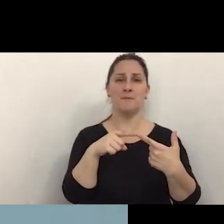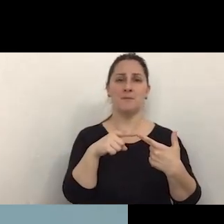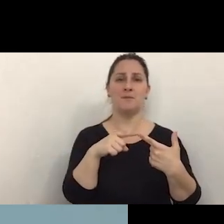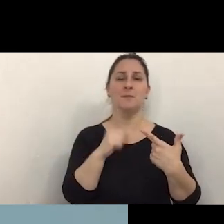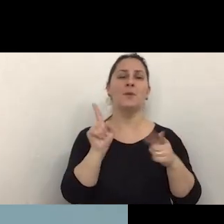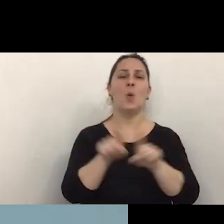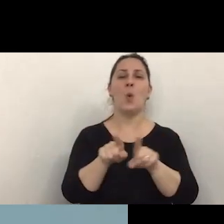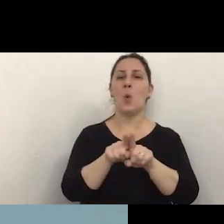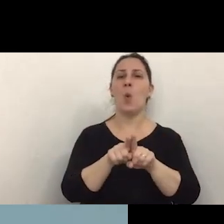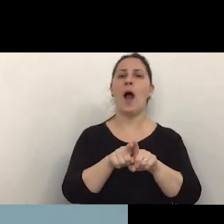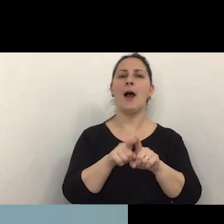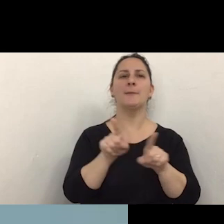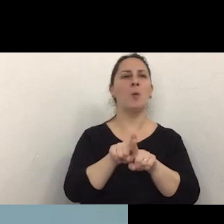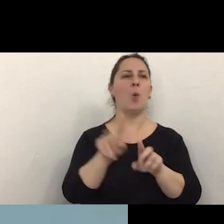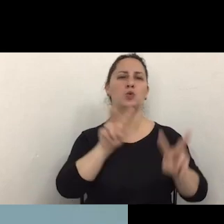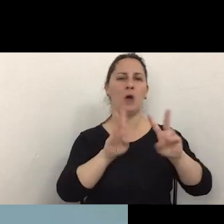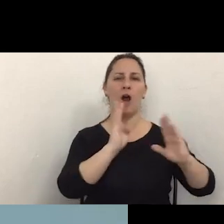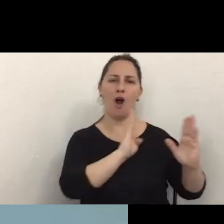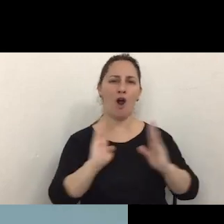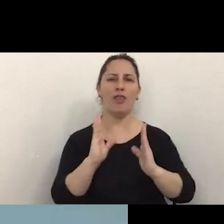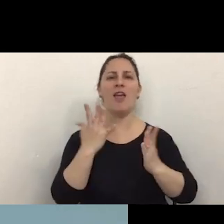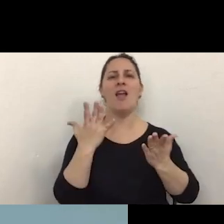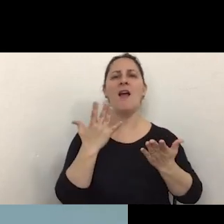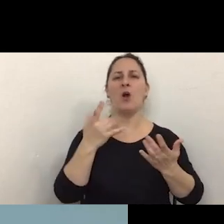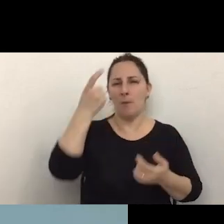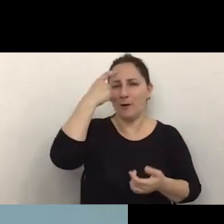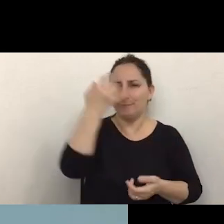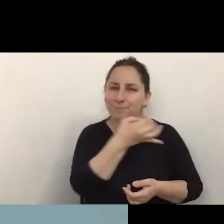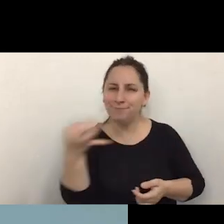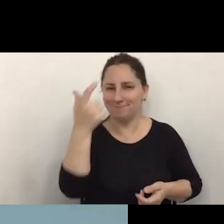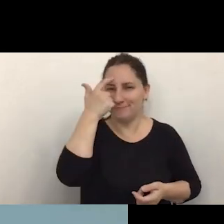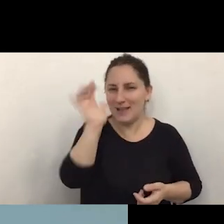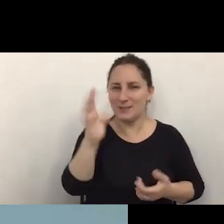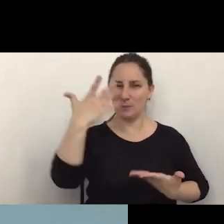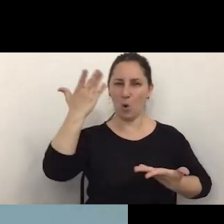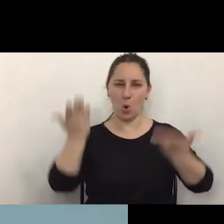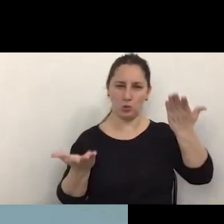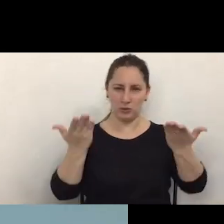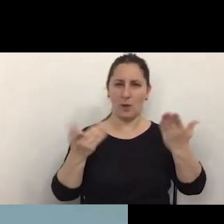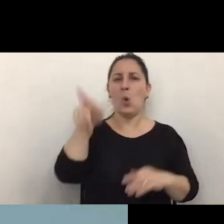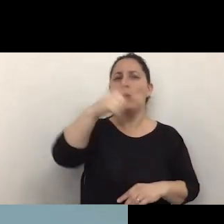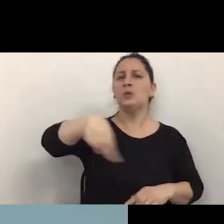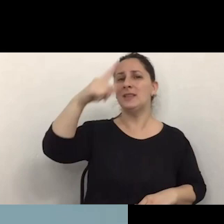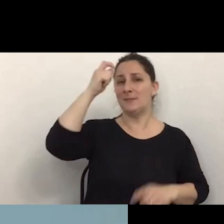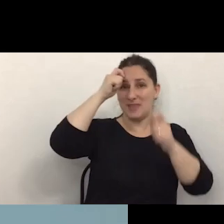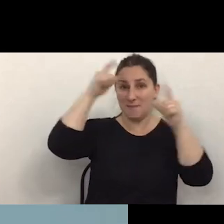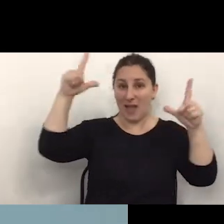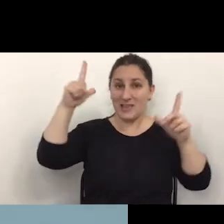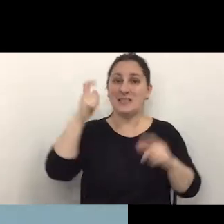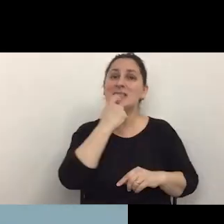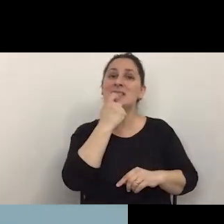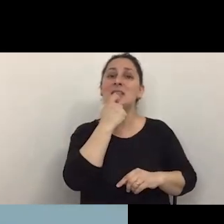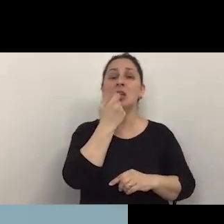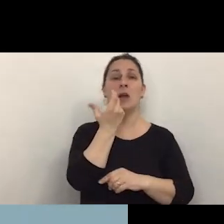orden de lo justo o del orden de lo razonable. Imagínense que si no pudiéramos llevar al